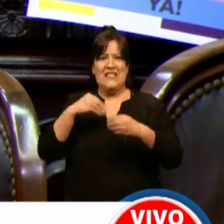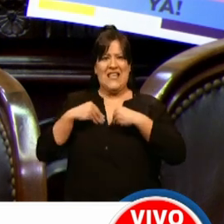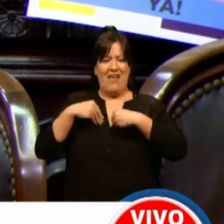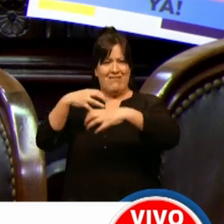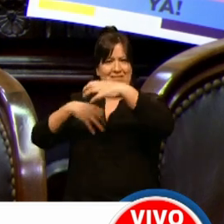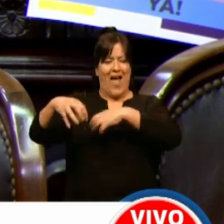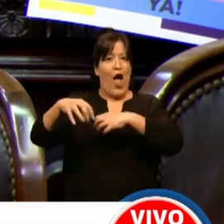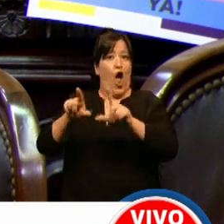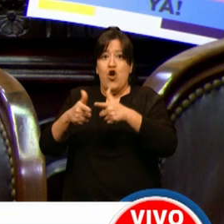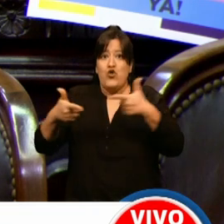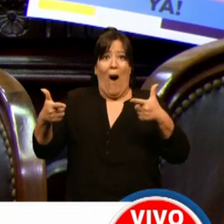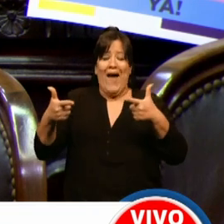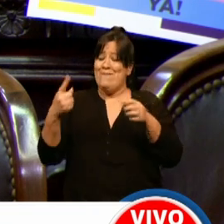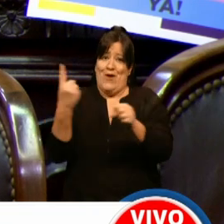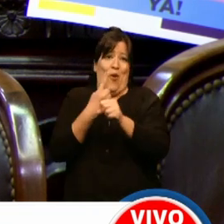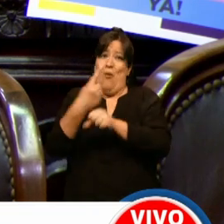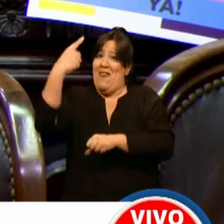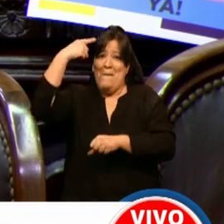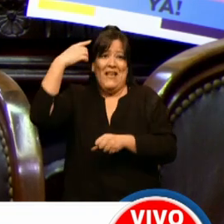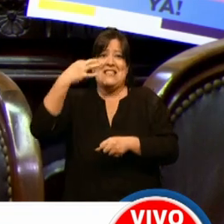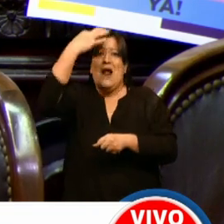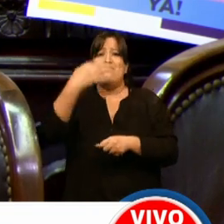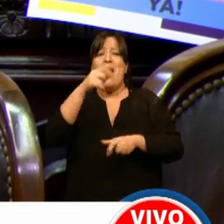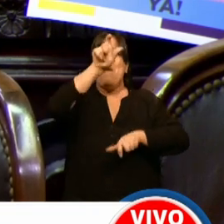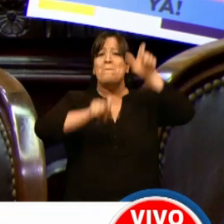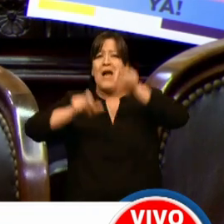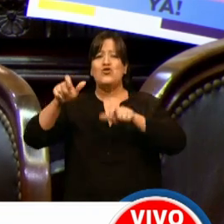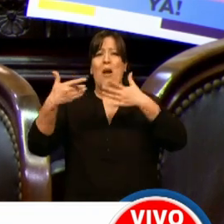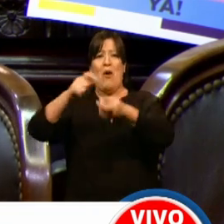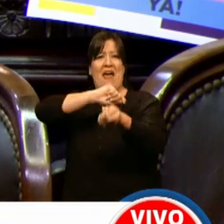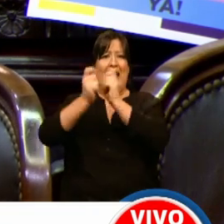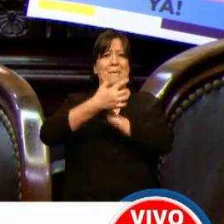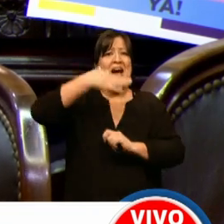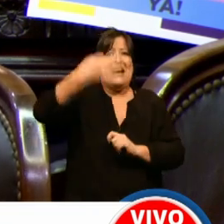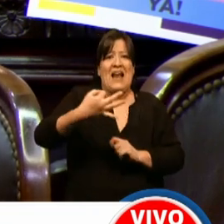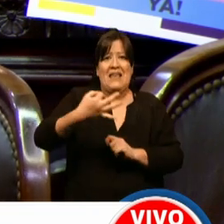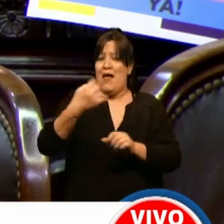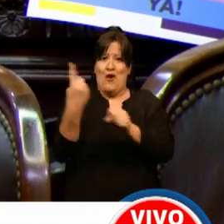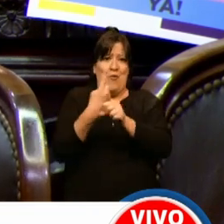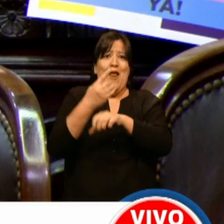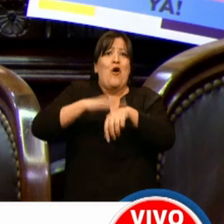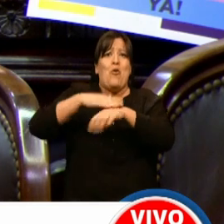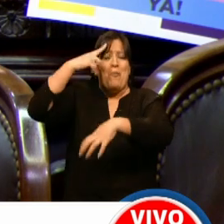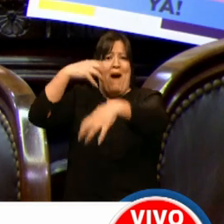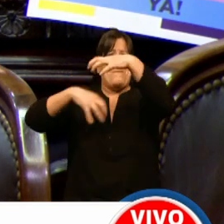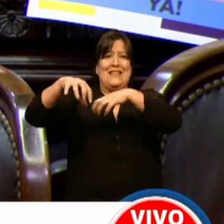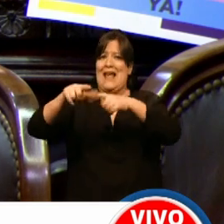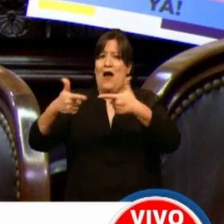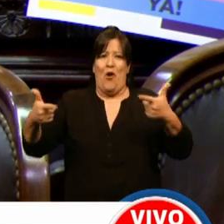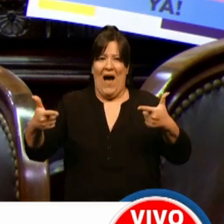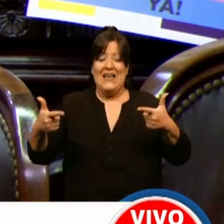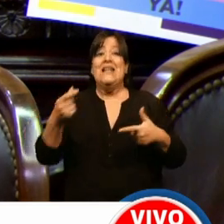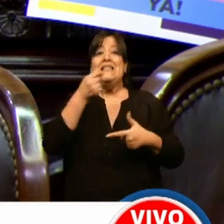no vamos a poder pensar nos como sujetos transformadores de la realidad creo que de eso se trata